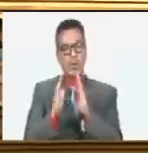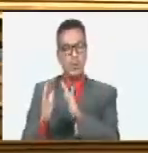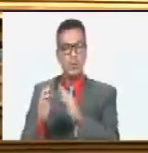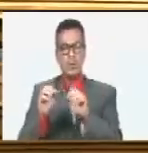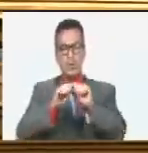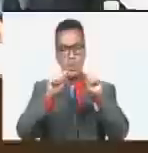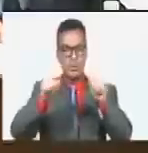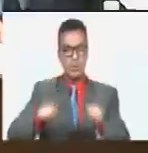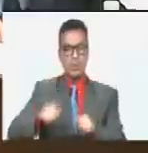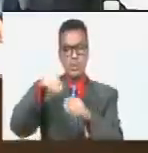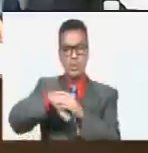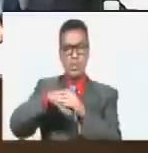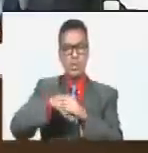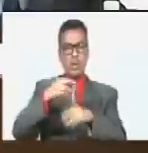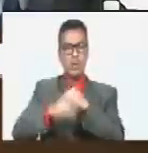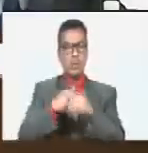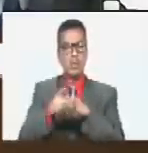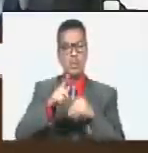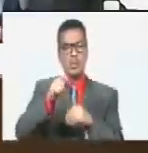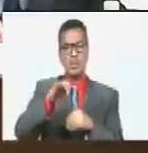electoral que diseñó Tibisay Lucena,